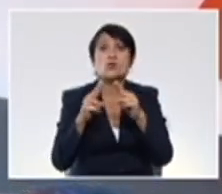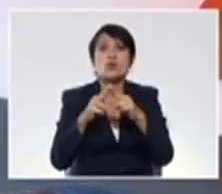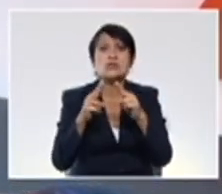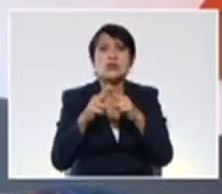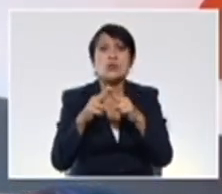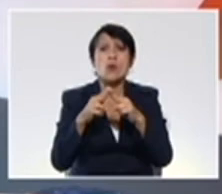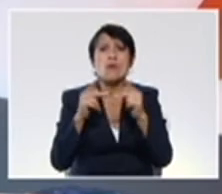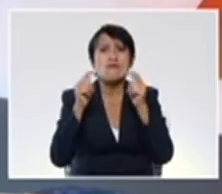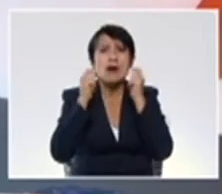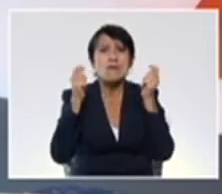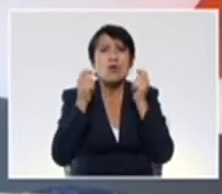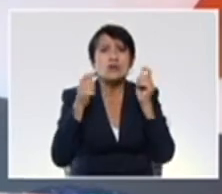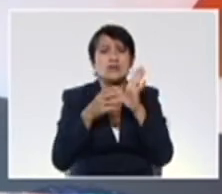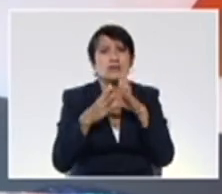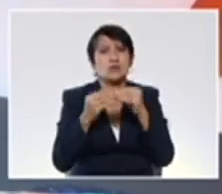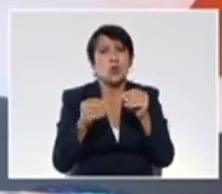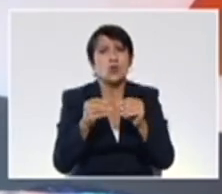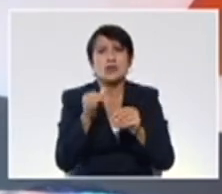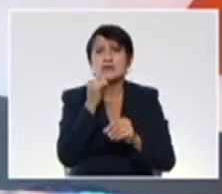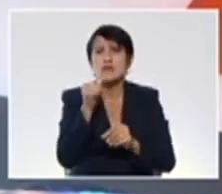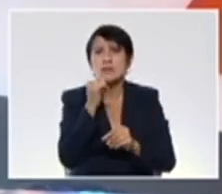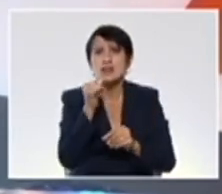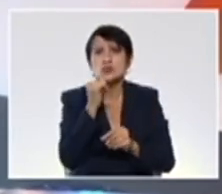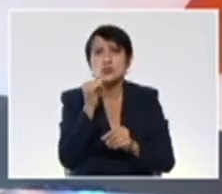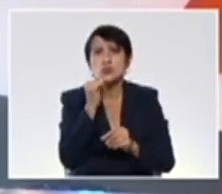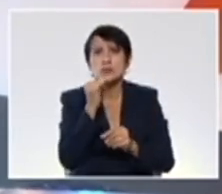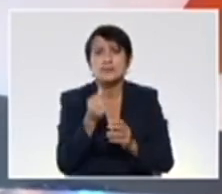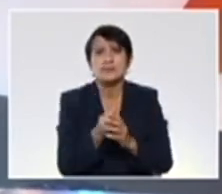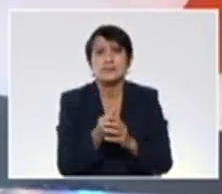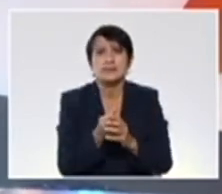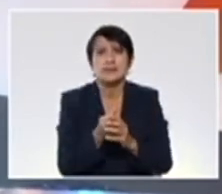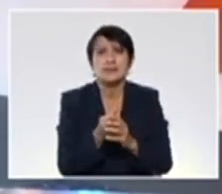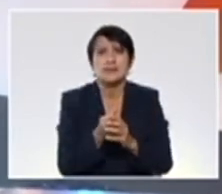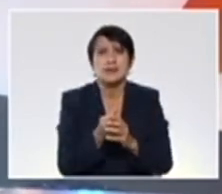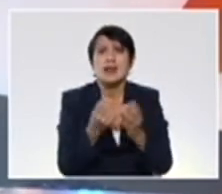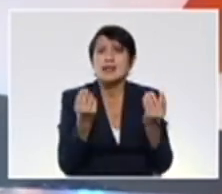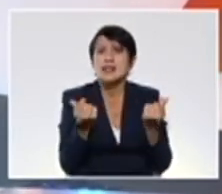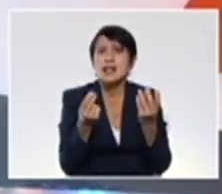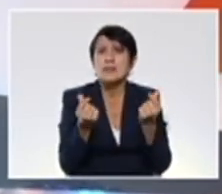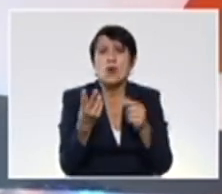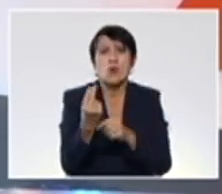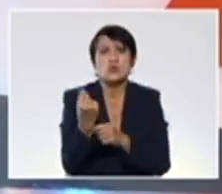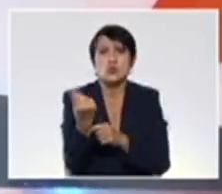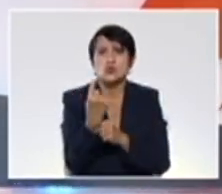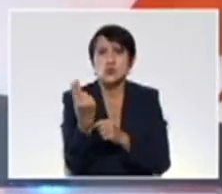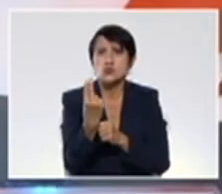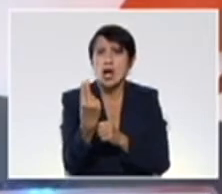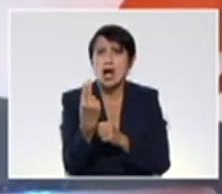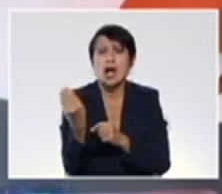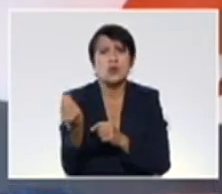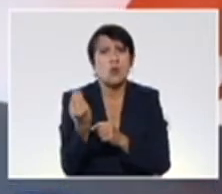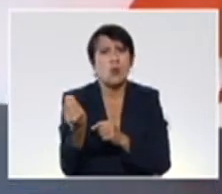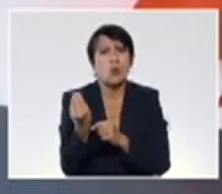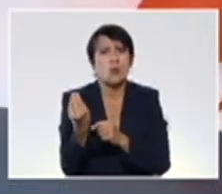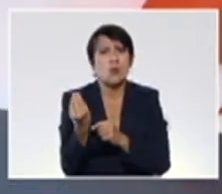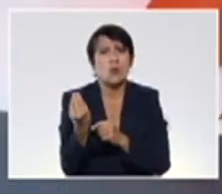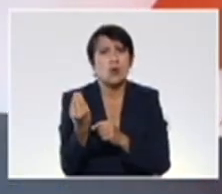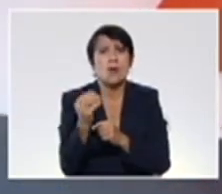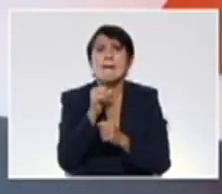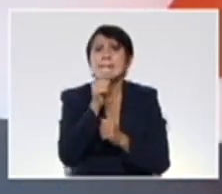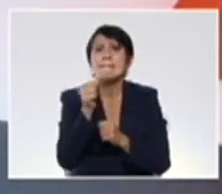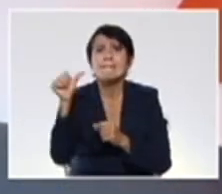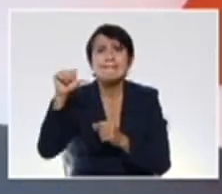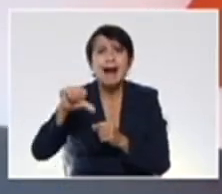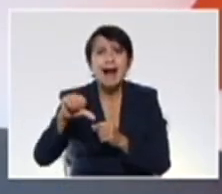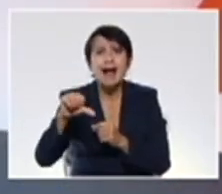ustedes, pero vamos a darle entonces ese enfoque alternativo, ese enfoque dinámico que no es nada más utilizarlo o cuando se dañe botarlo y